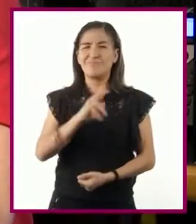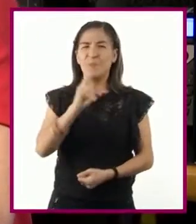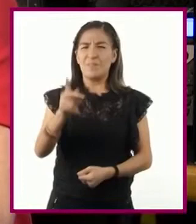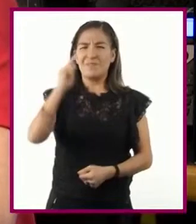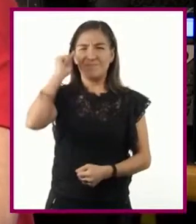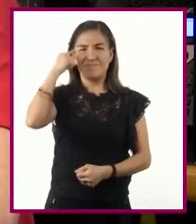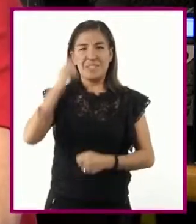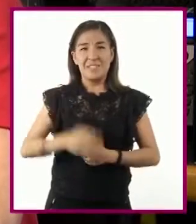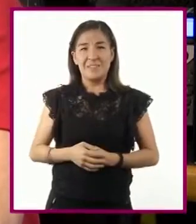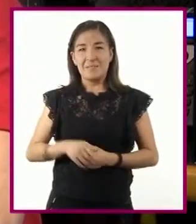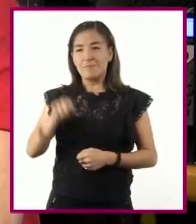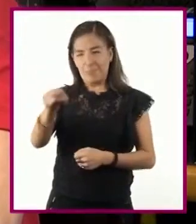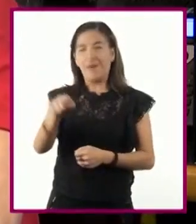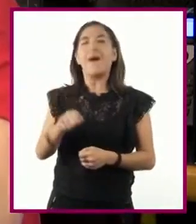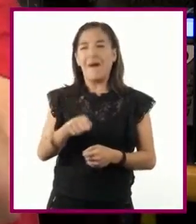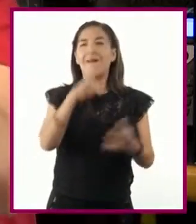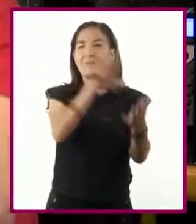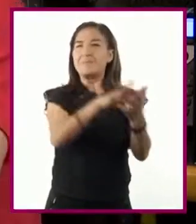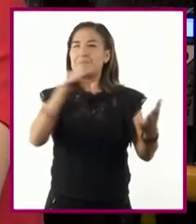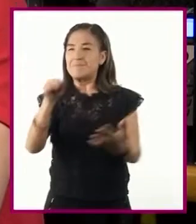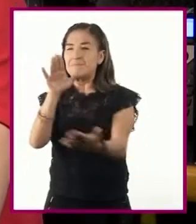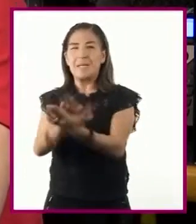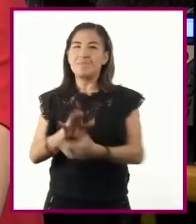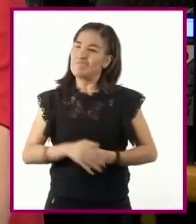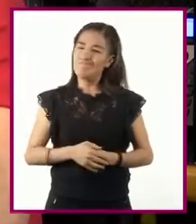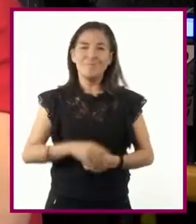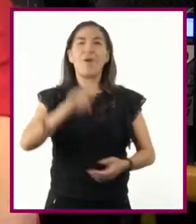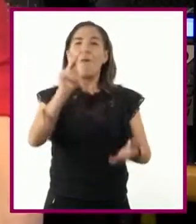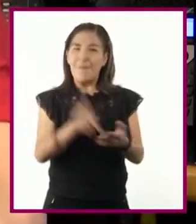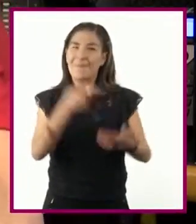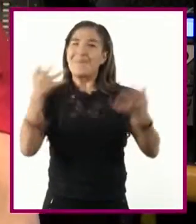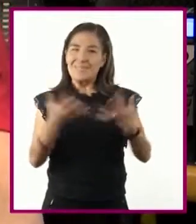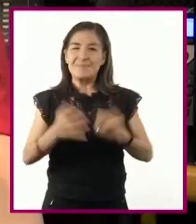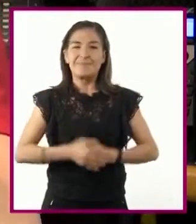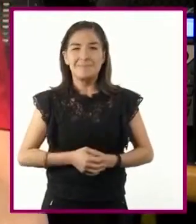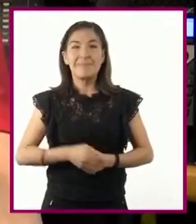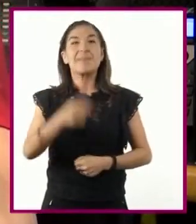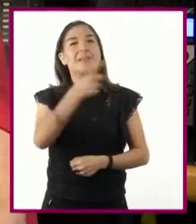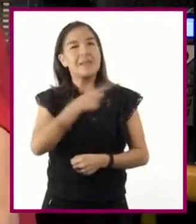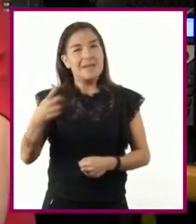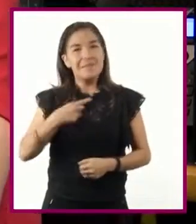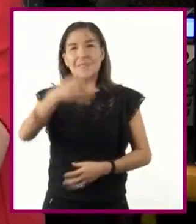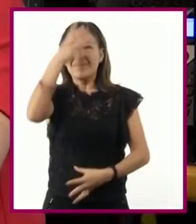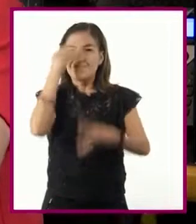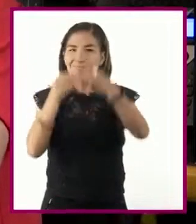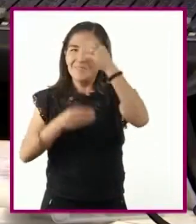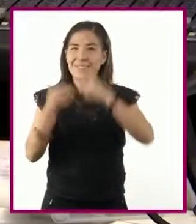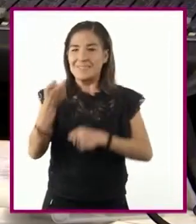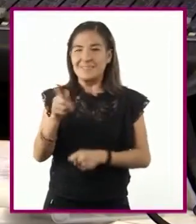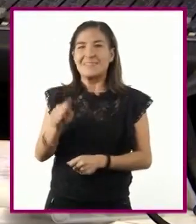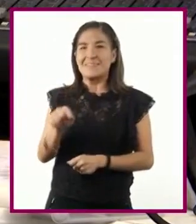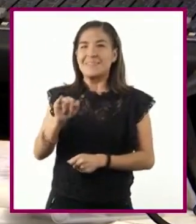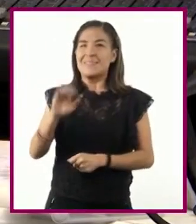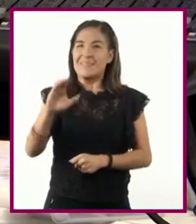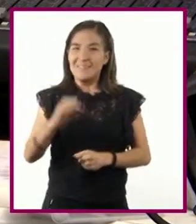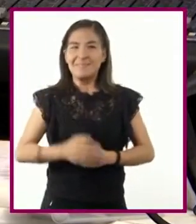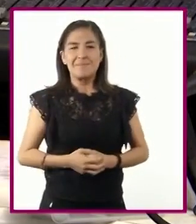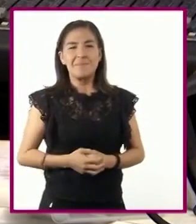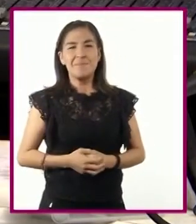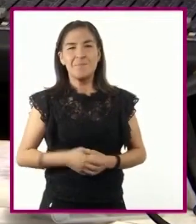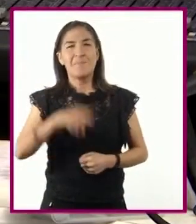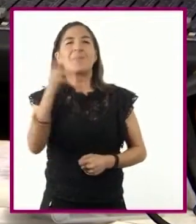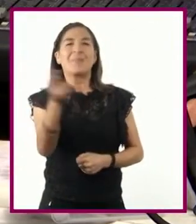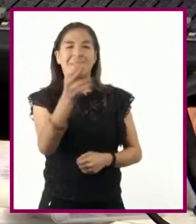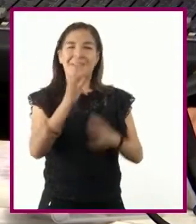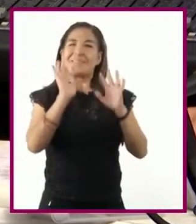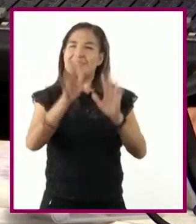fulminante: solo copiaste y pegaste, hazlo nuevamente. Por eso hay que aprender a usar las TIC. Como ustedes